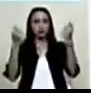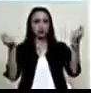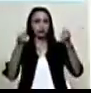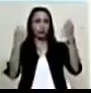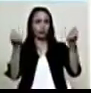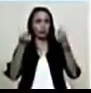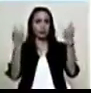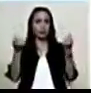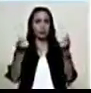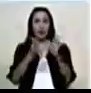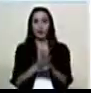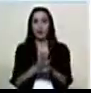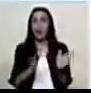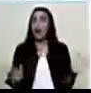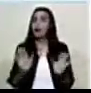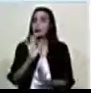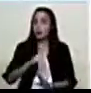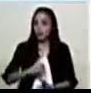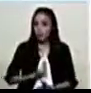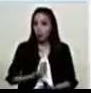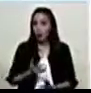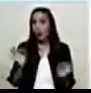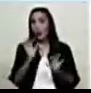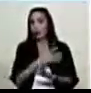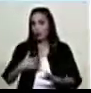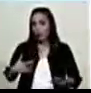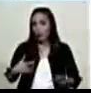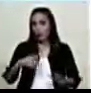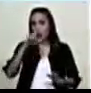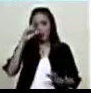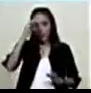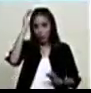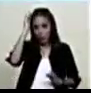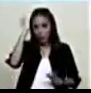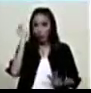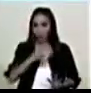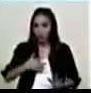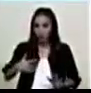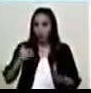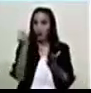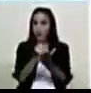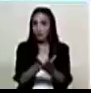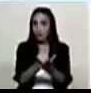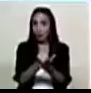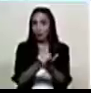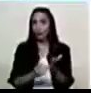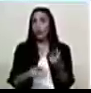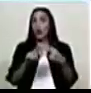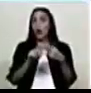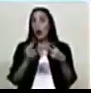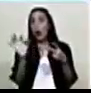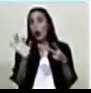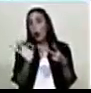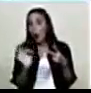si al final se inscribe el señor Henry Ramos Alup, como lo ha anunciado, y se inscribe el señor Henry